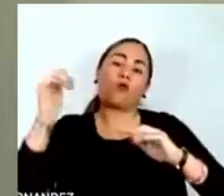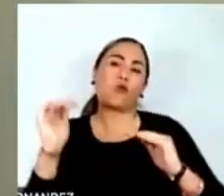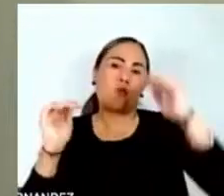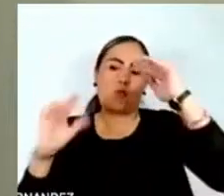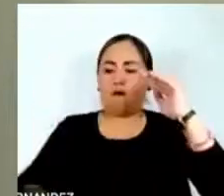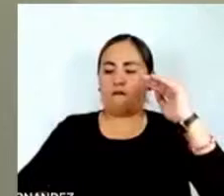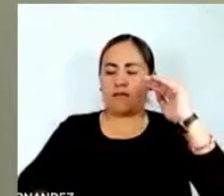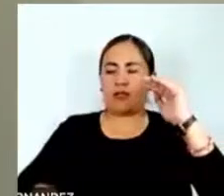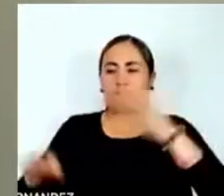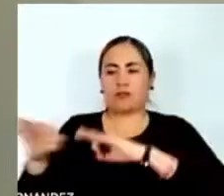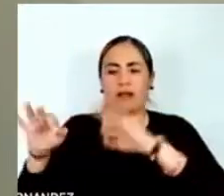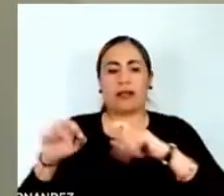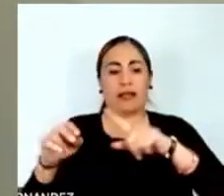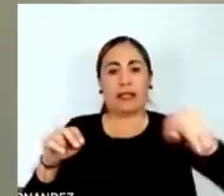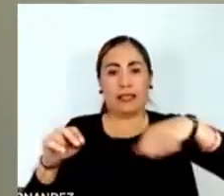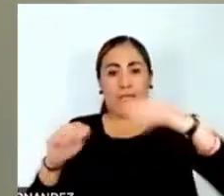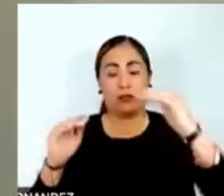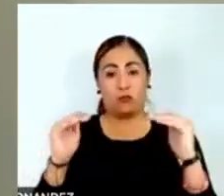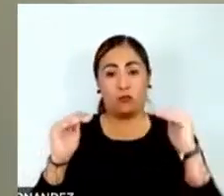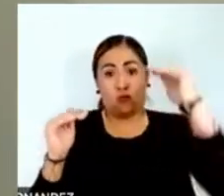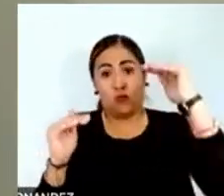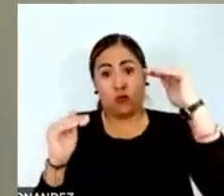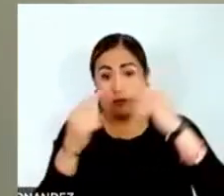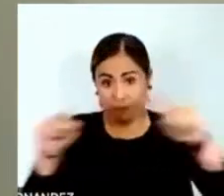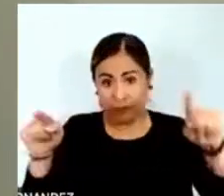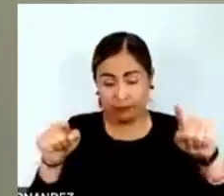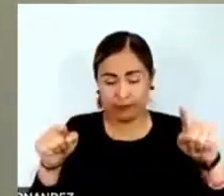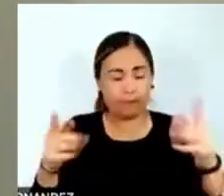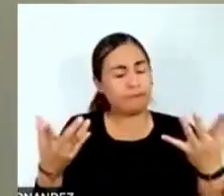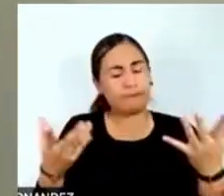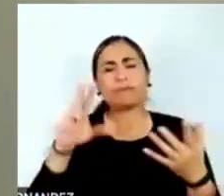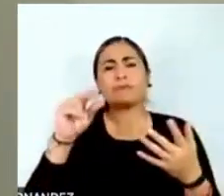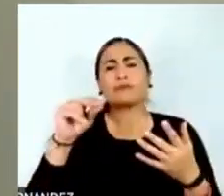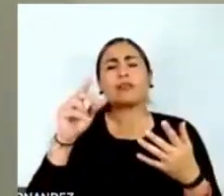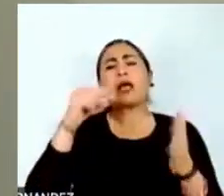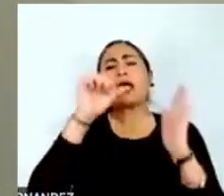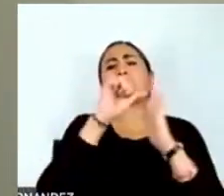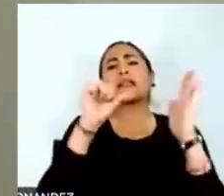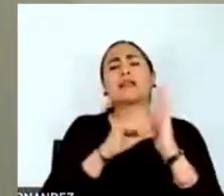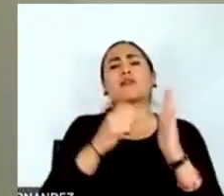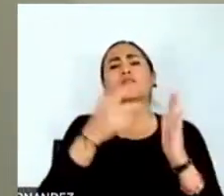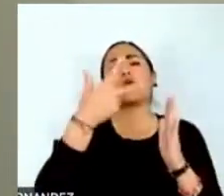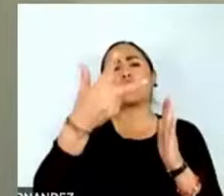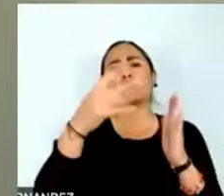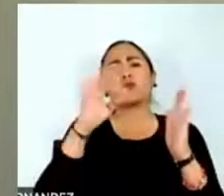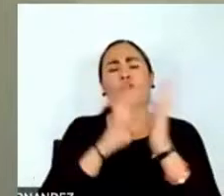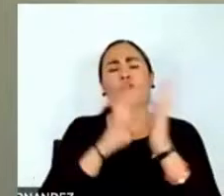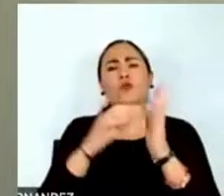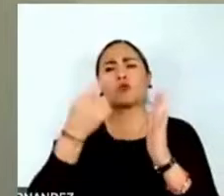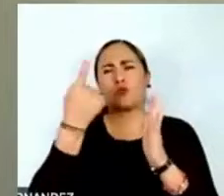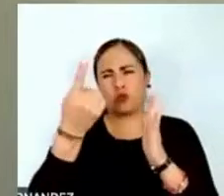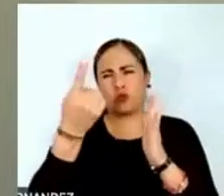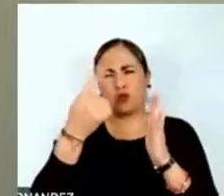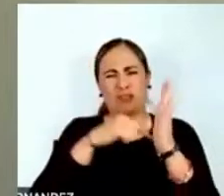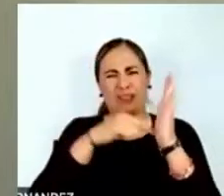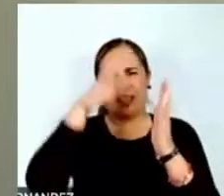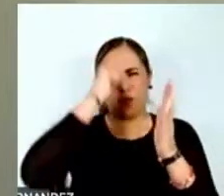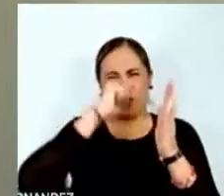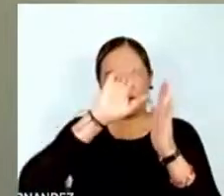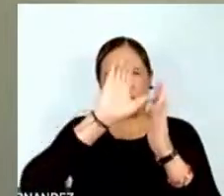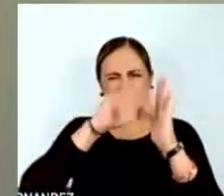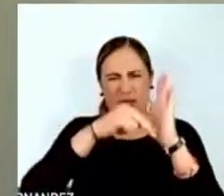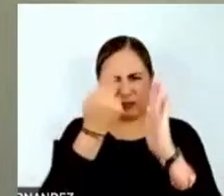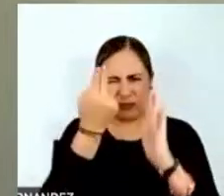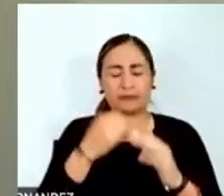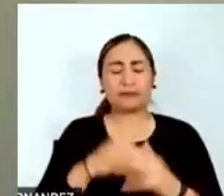de partida es una interpretación que hace la Corte del artículo 8.1 de la Convención que permite construir toda esta teoría